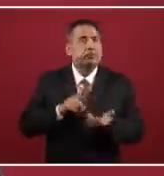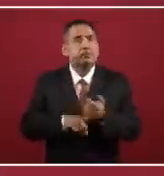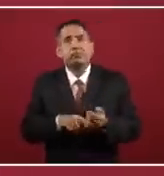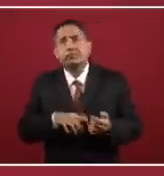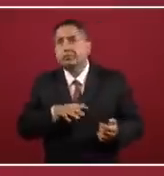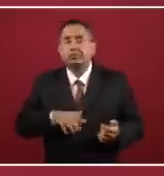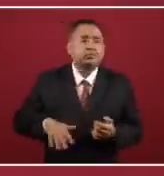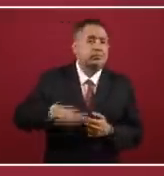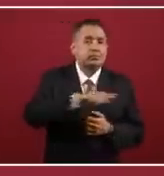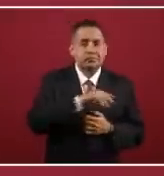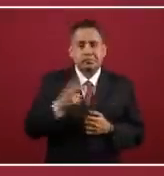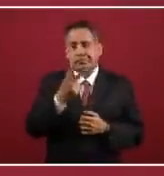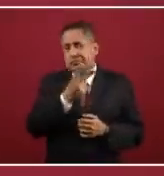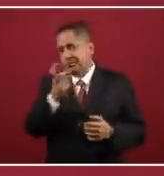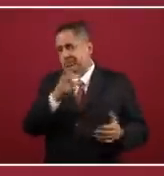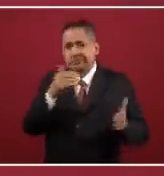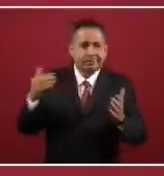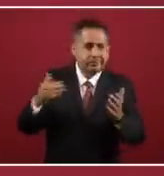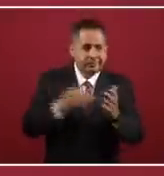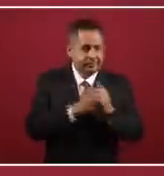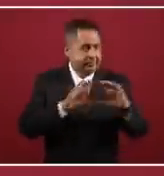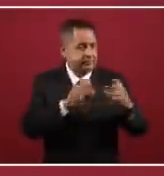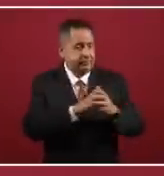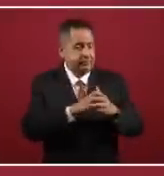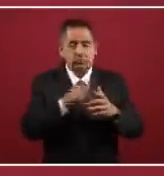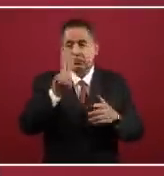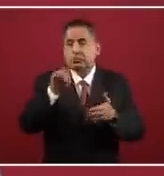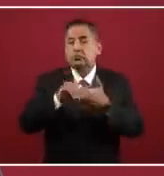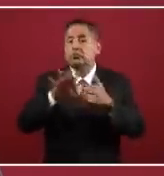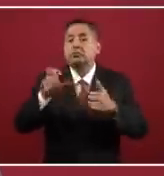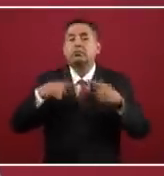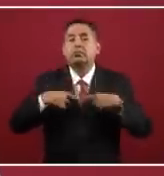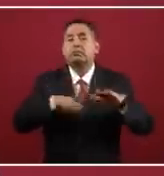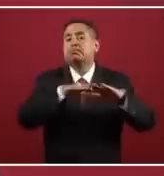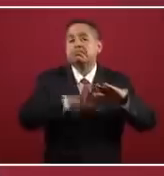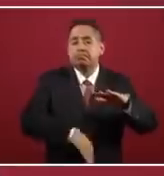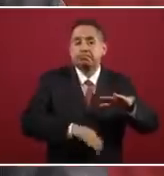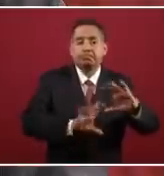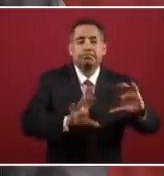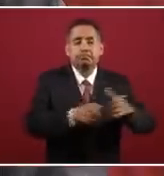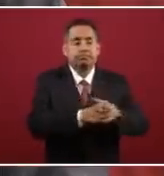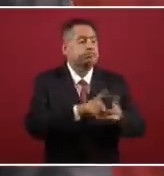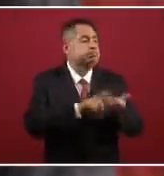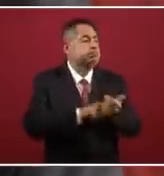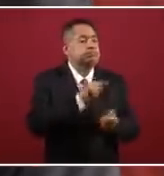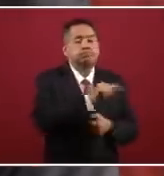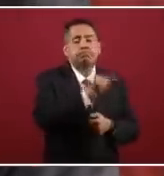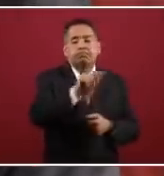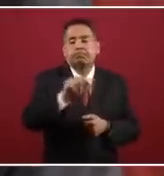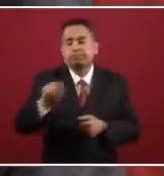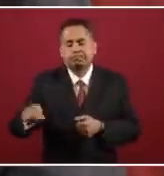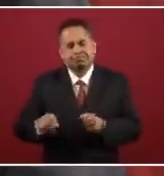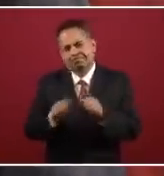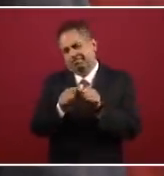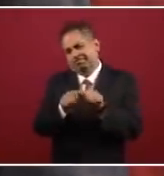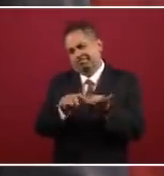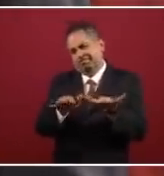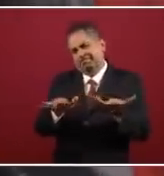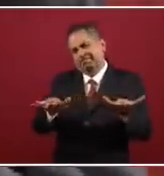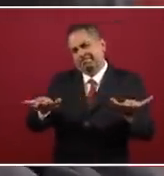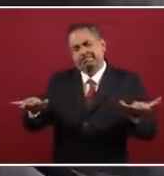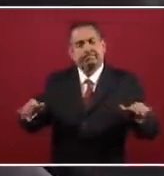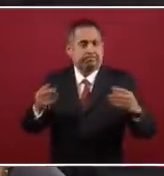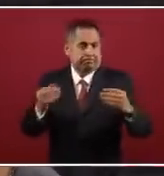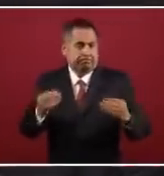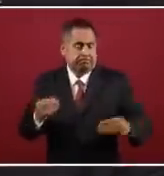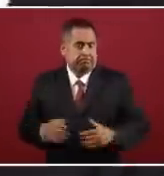200,000 comunidades menores de 2,500 habitantes. Hay una gran dispersión. Entonces, por